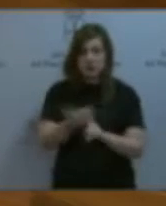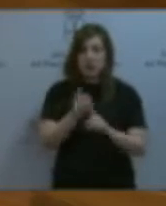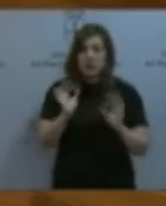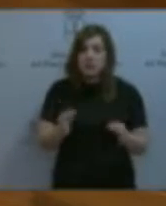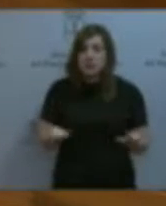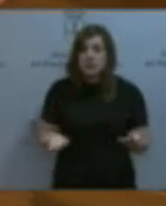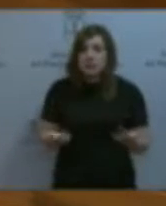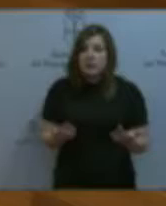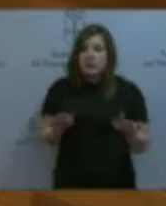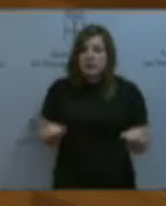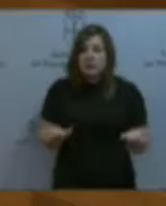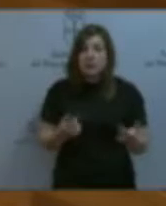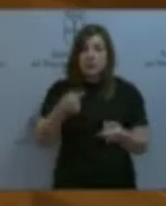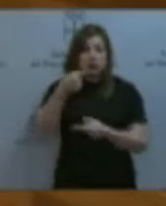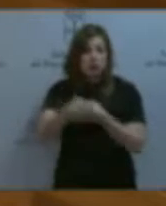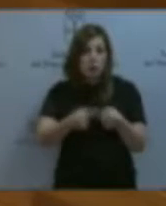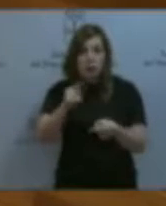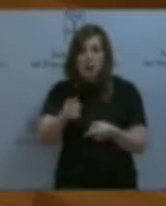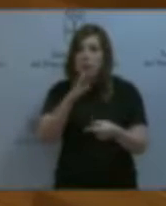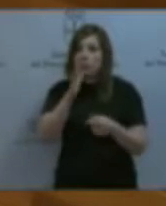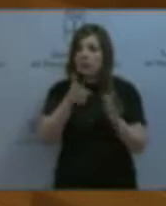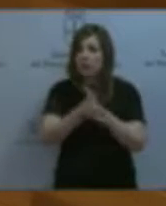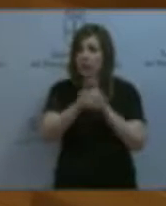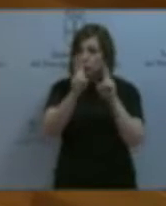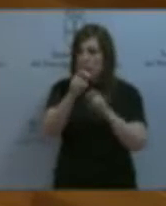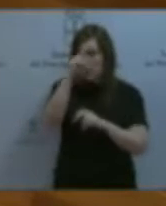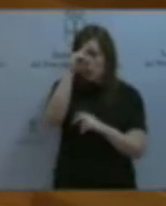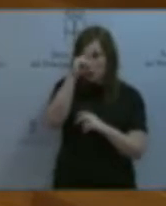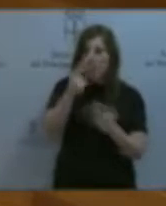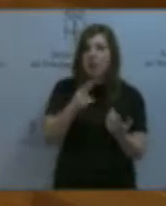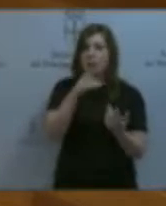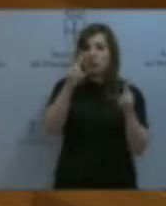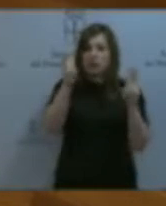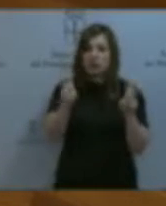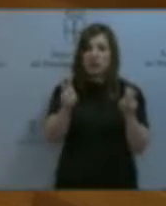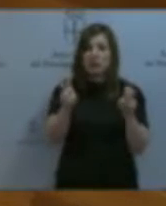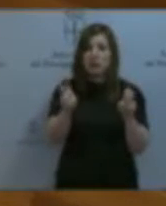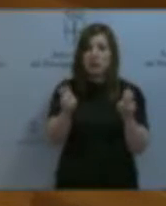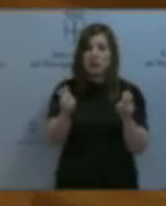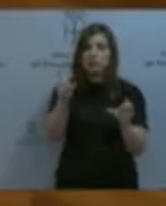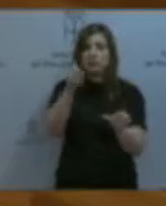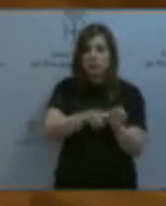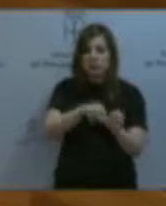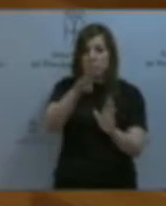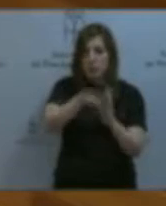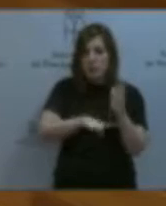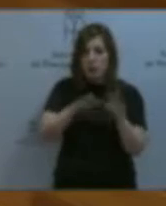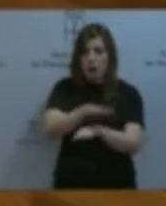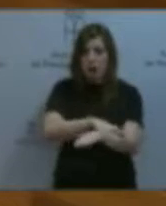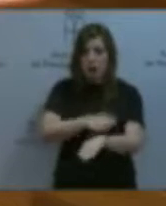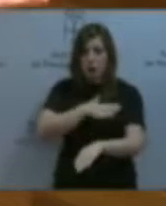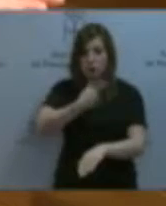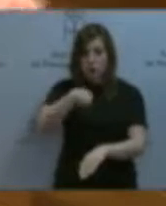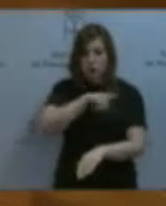Bien, consecuentemente, como es una cuestión que nos preocupa, como es una cuestión que forma parte de nuestro programa de gobierno y